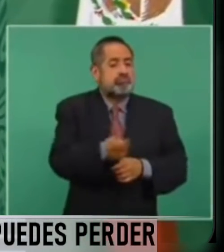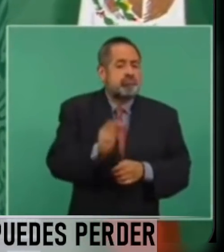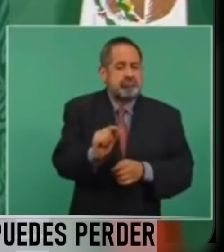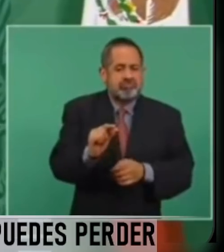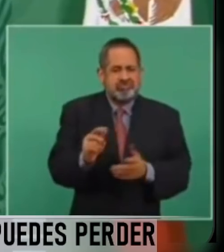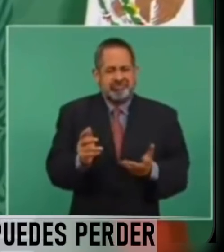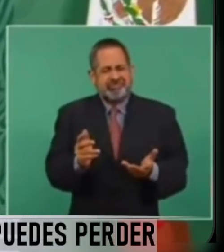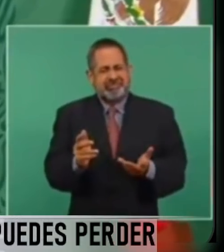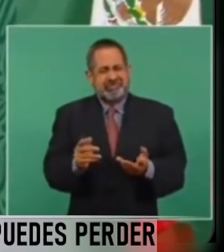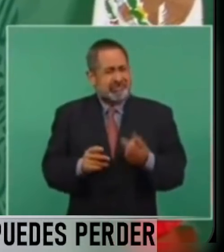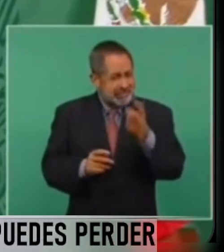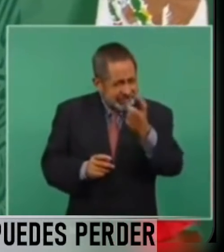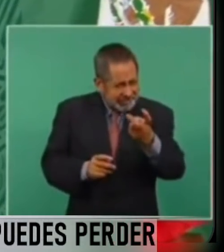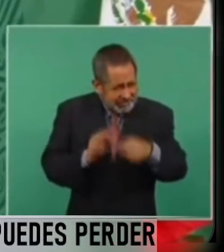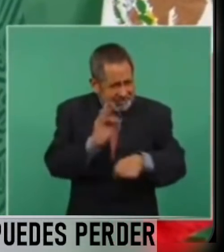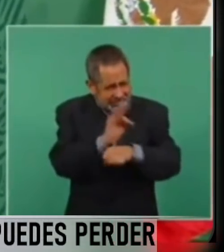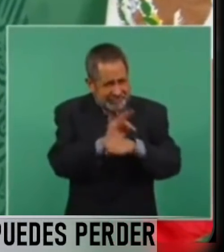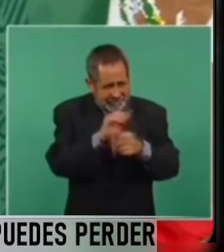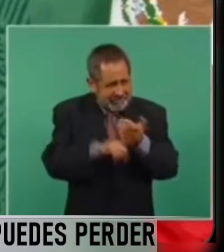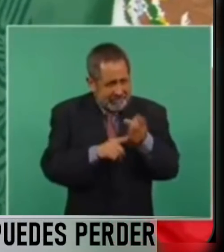eso es lo que van a defender